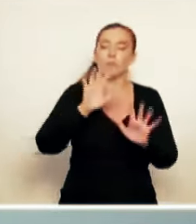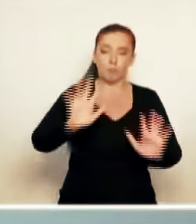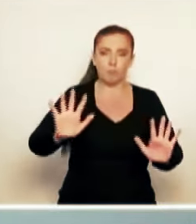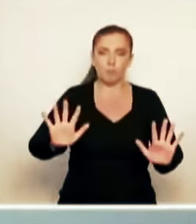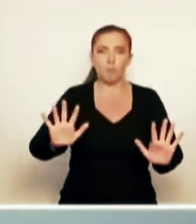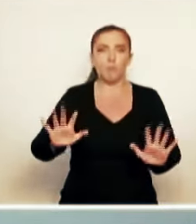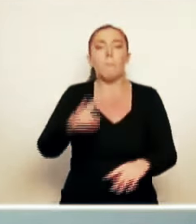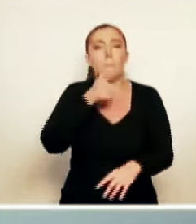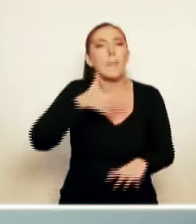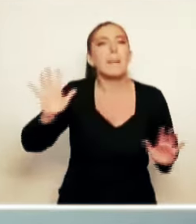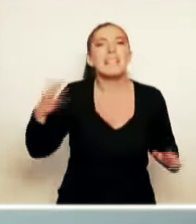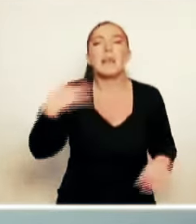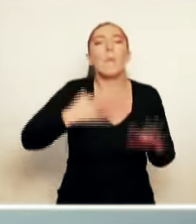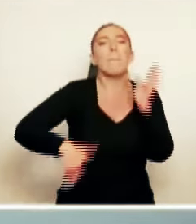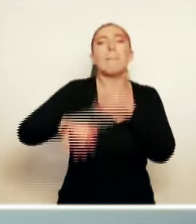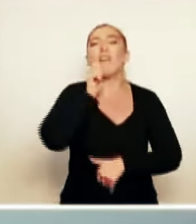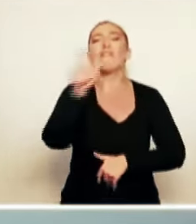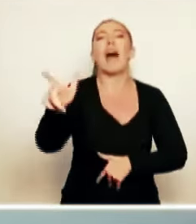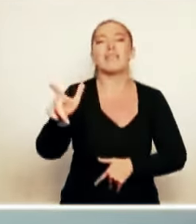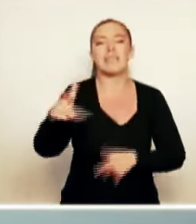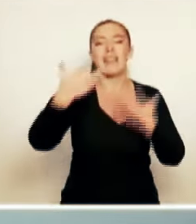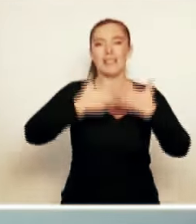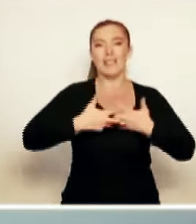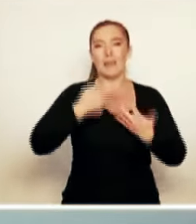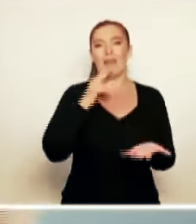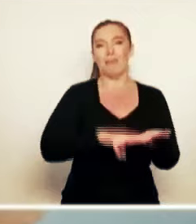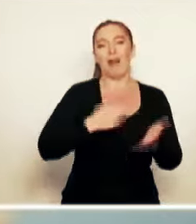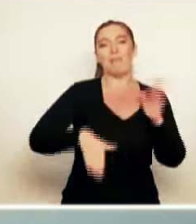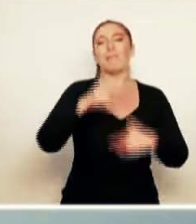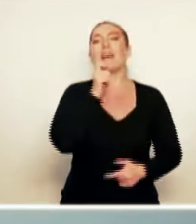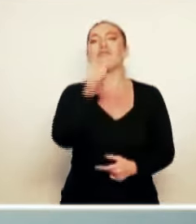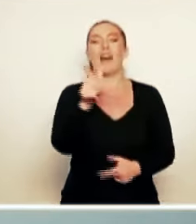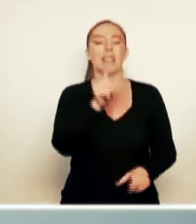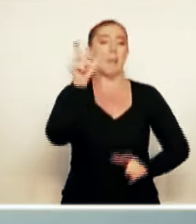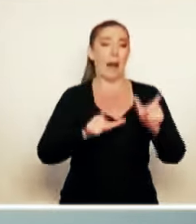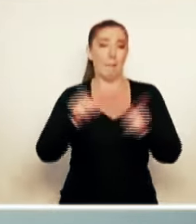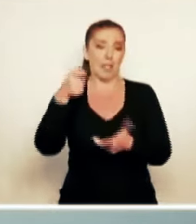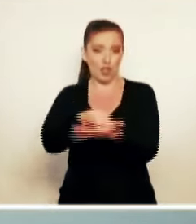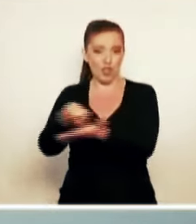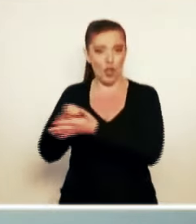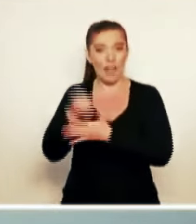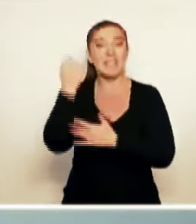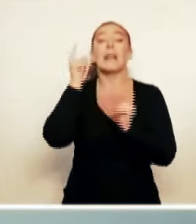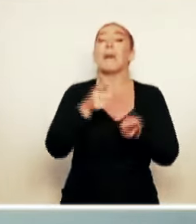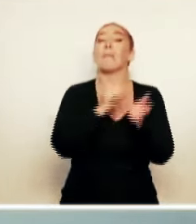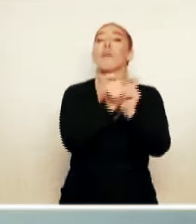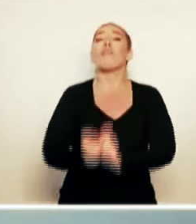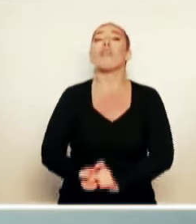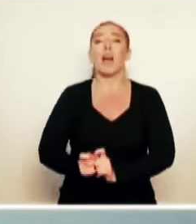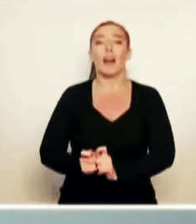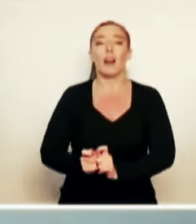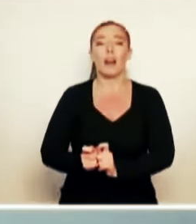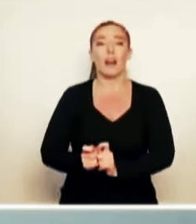que simplificar el sistema tributario para que sea fácil para el contribuyente. Y modificarlo también,